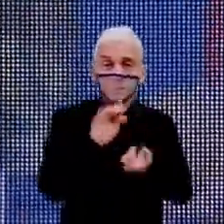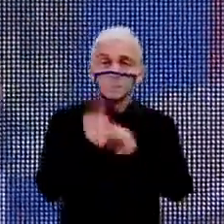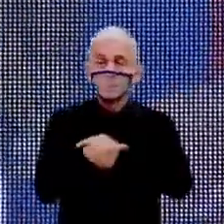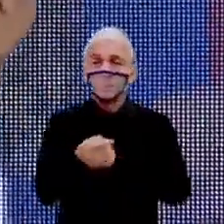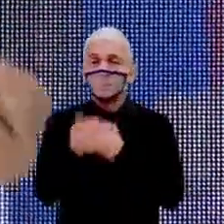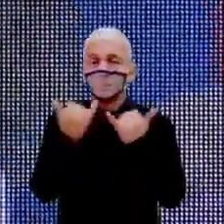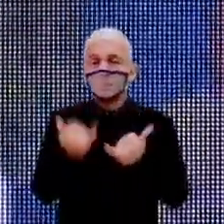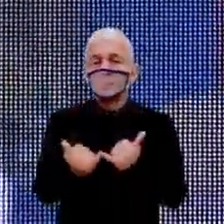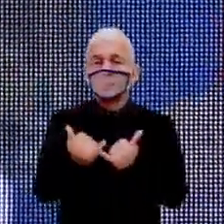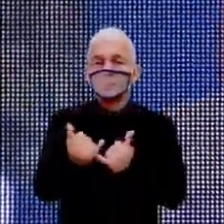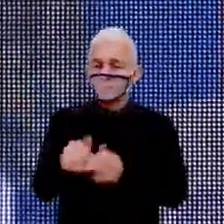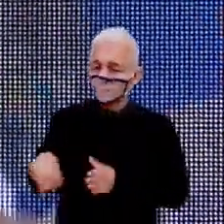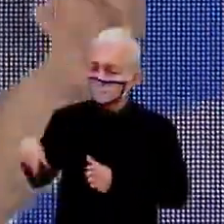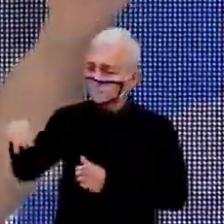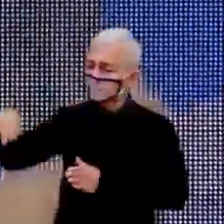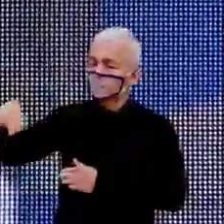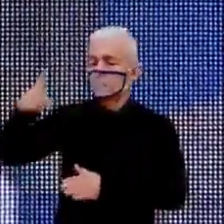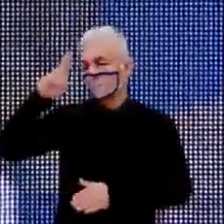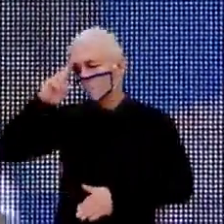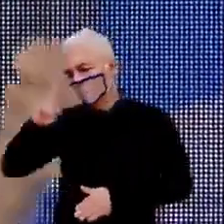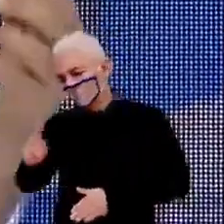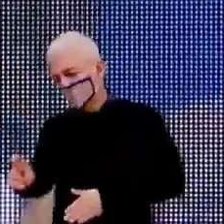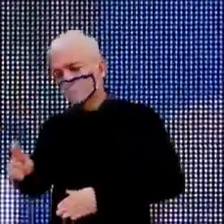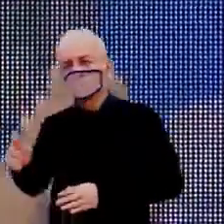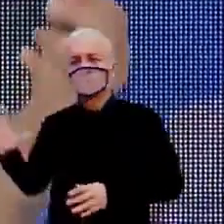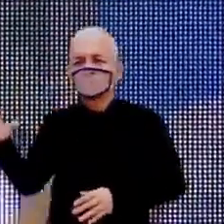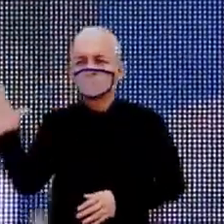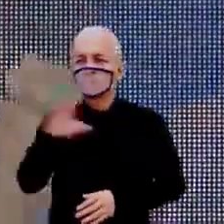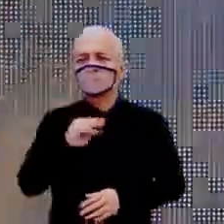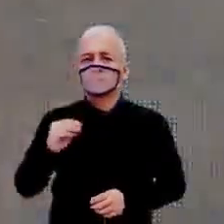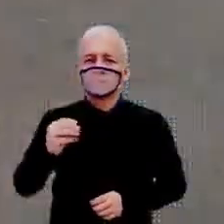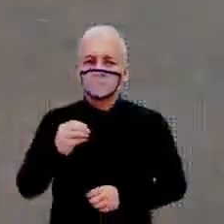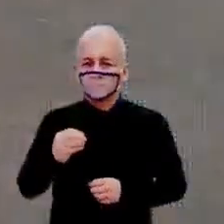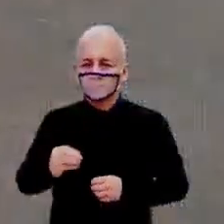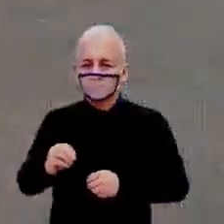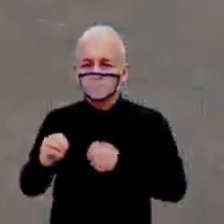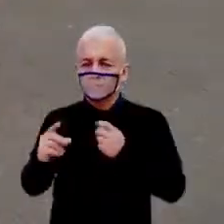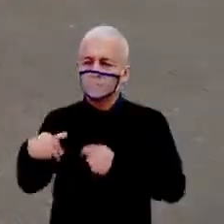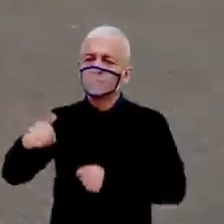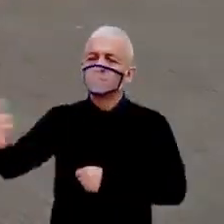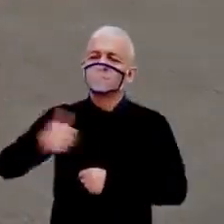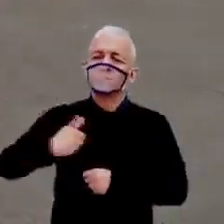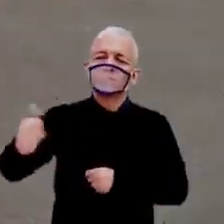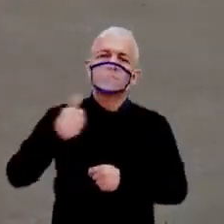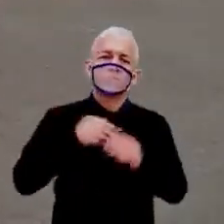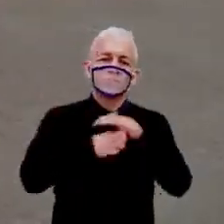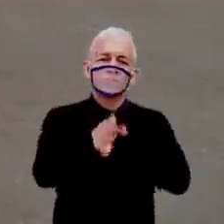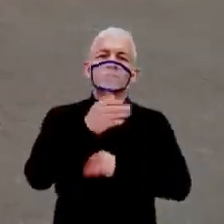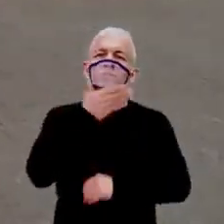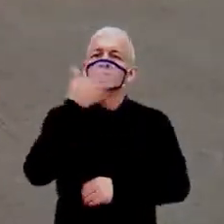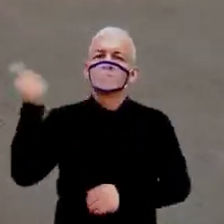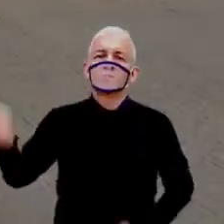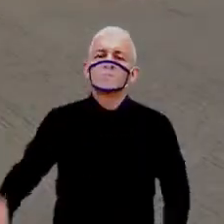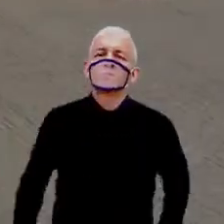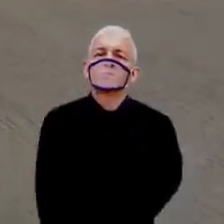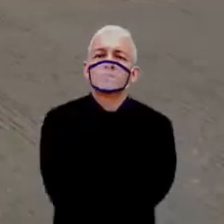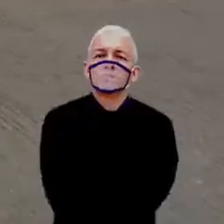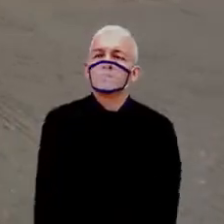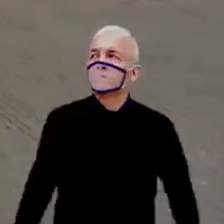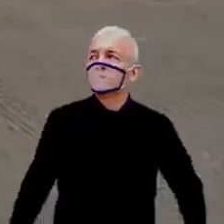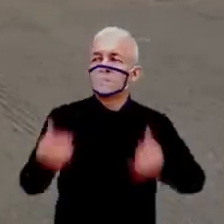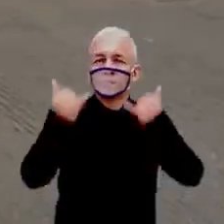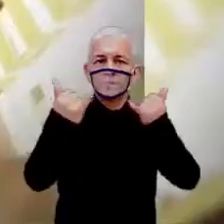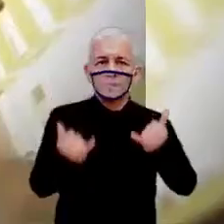a ser andenes dignos y andenes para que todos y cada uno nos podamos mover de la mejor forma posible. Gracias, Alberto.